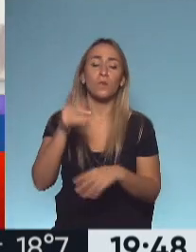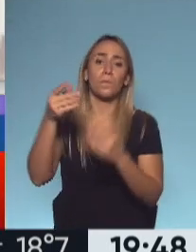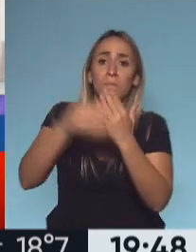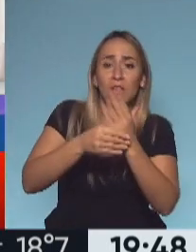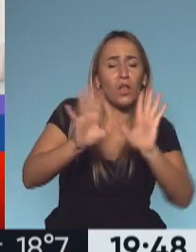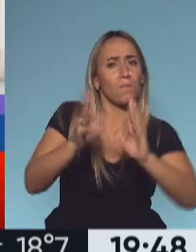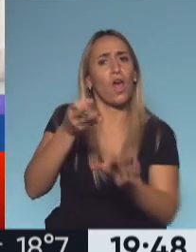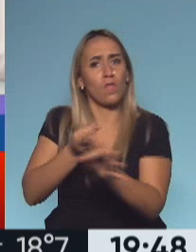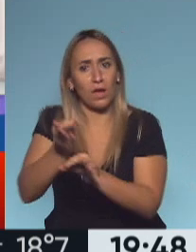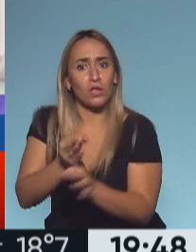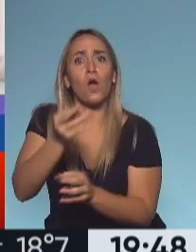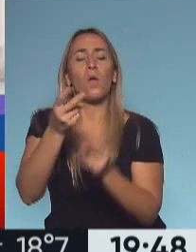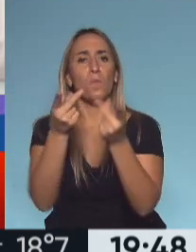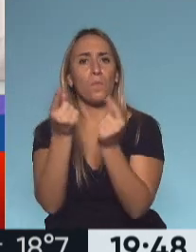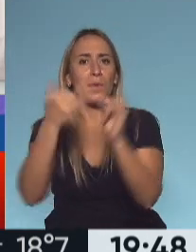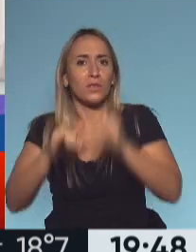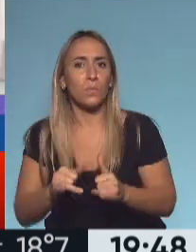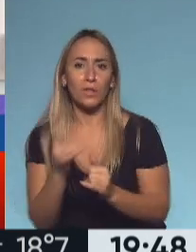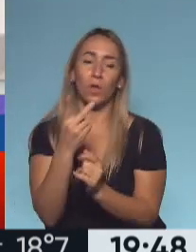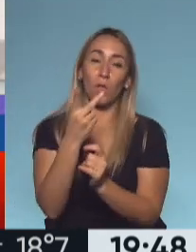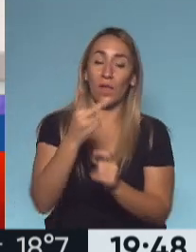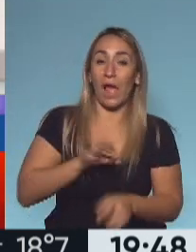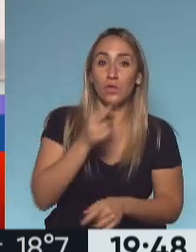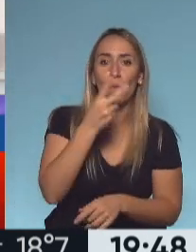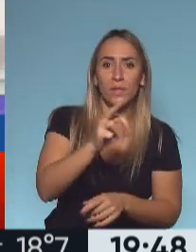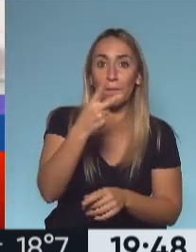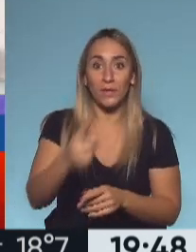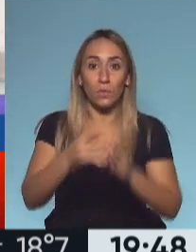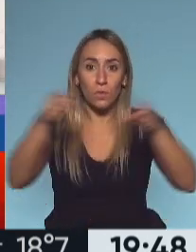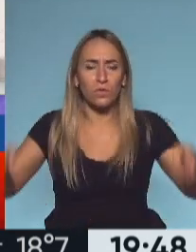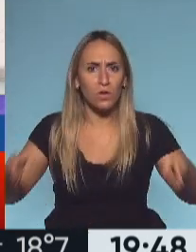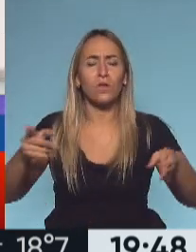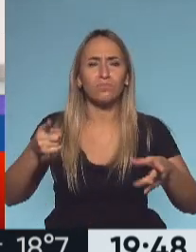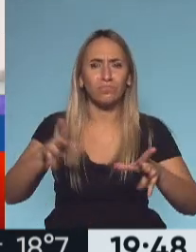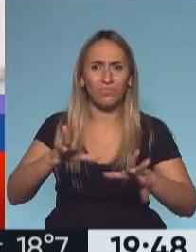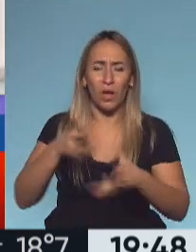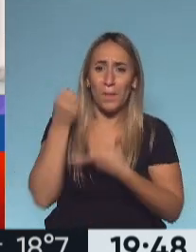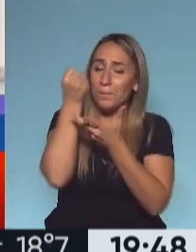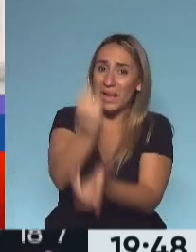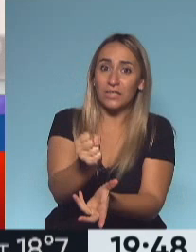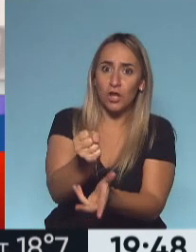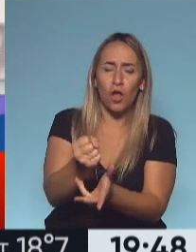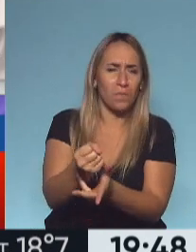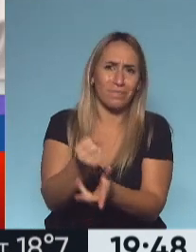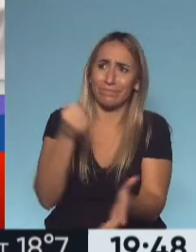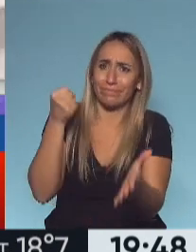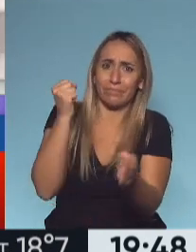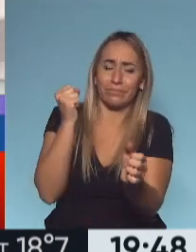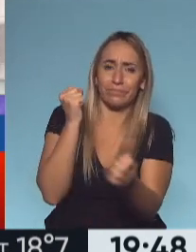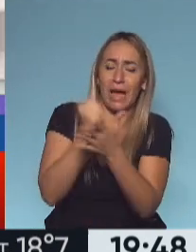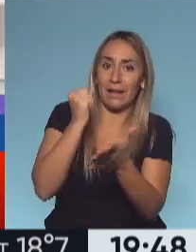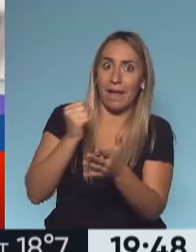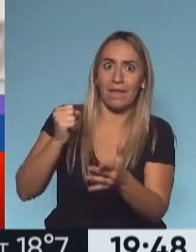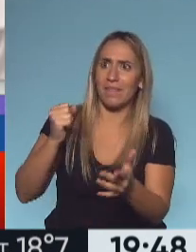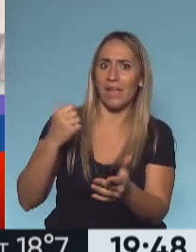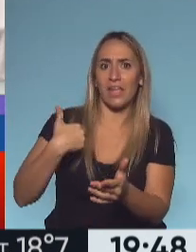el presupuesto 2021 tiene el crecimiento interanual en inversión educativa más grande de la historia argentina. ¿No? Por supuesto no es una